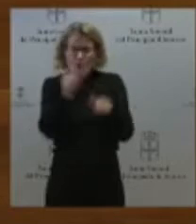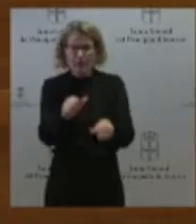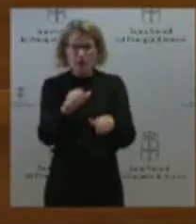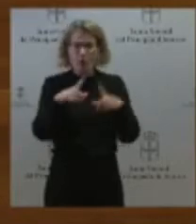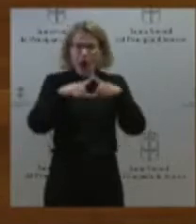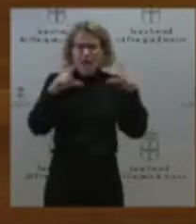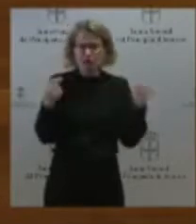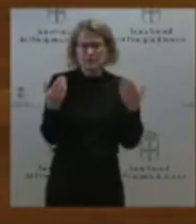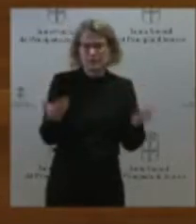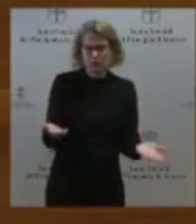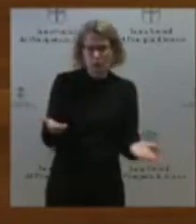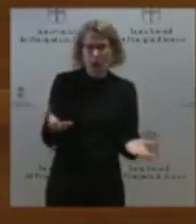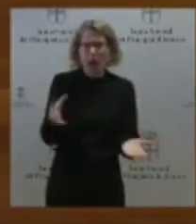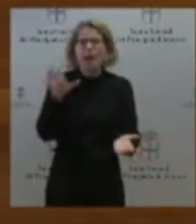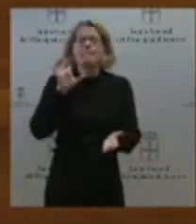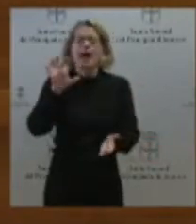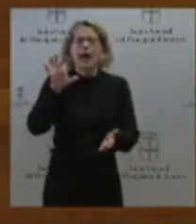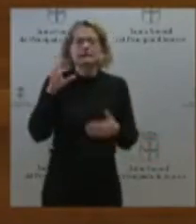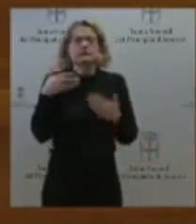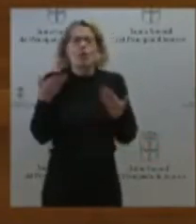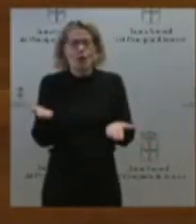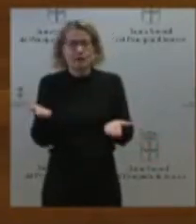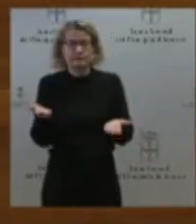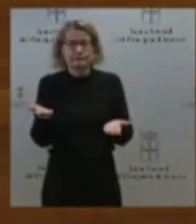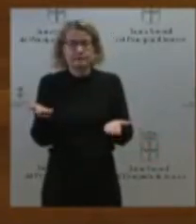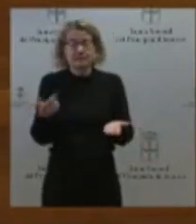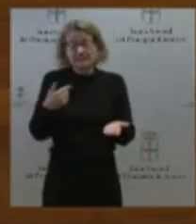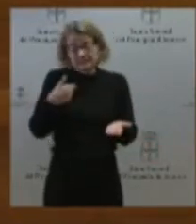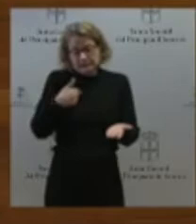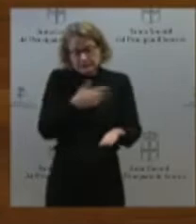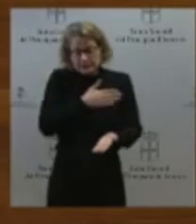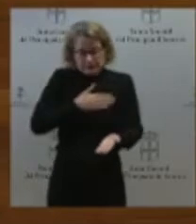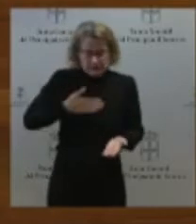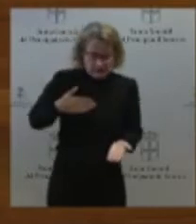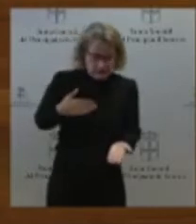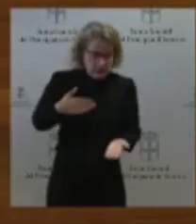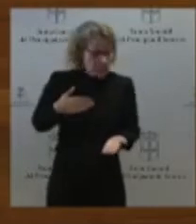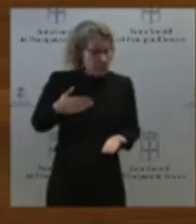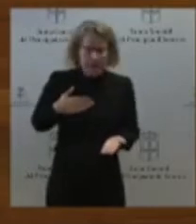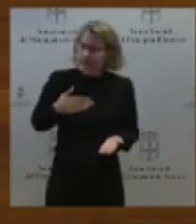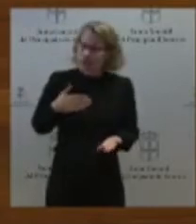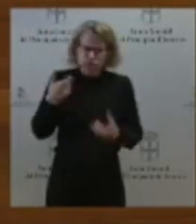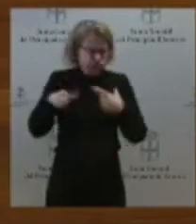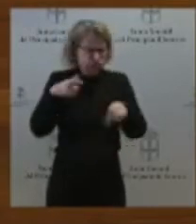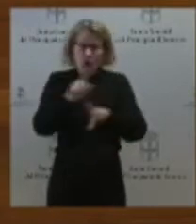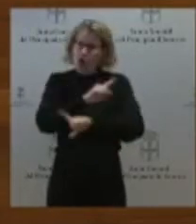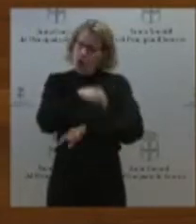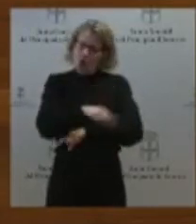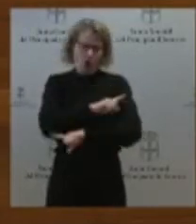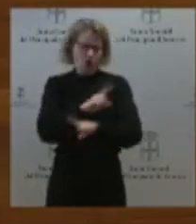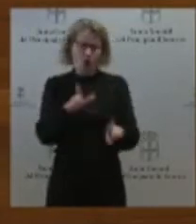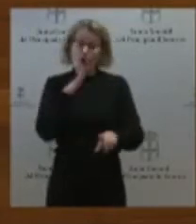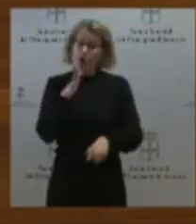Humildemente querría hoy escapar de esta dinámica poco provechosa porque aspiro a que nuestras resoluciones sean preámbulo de